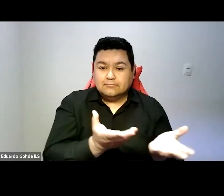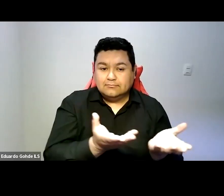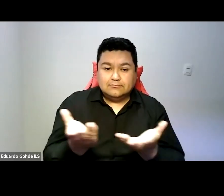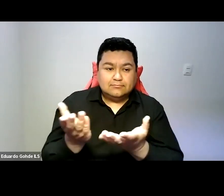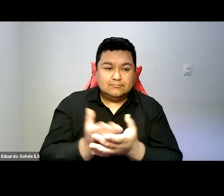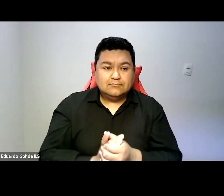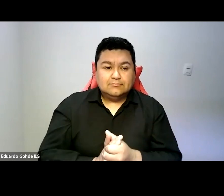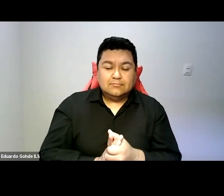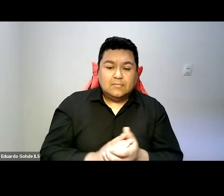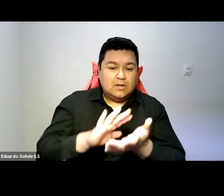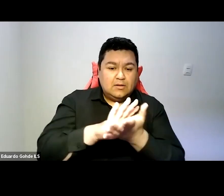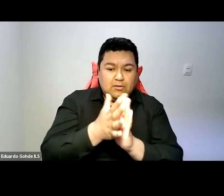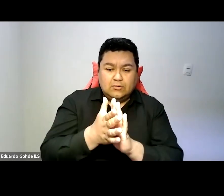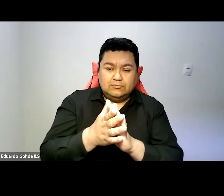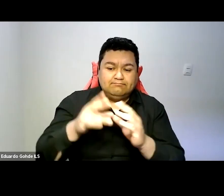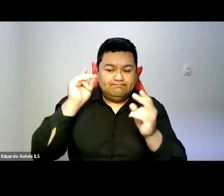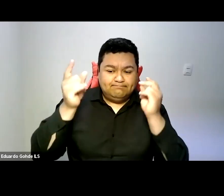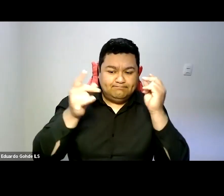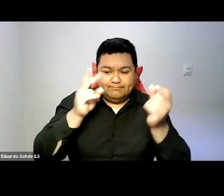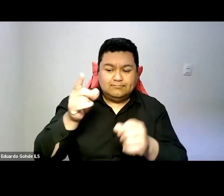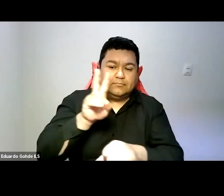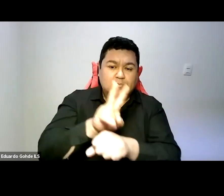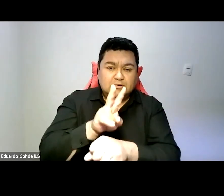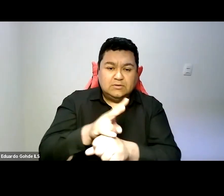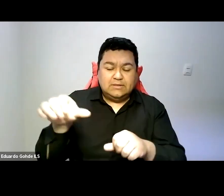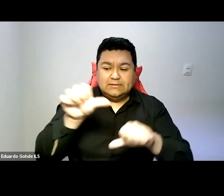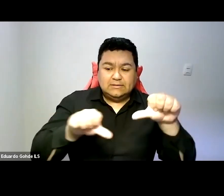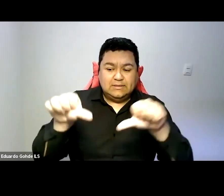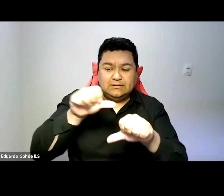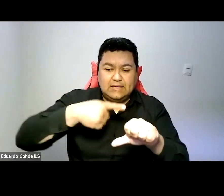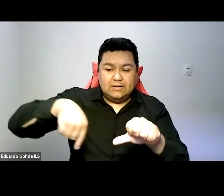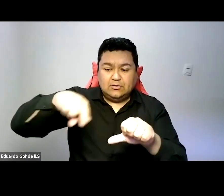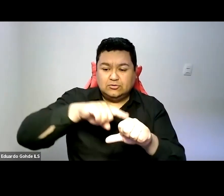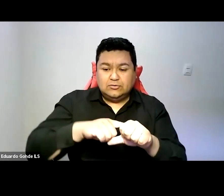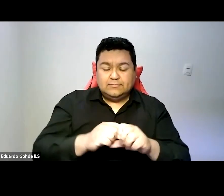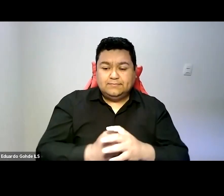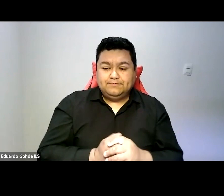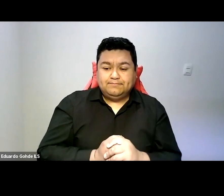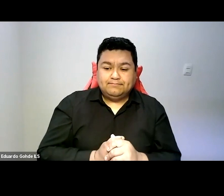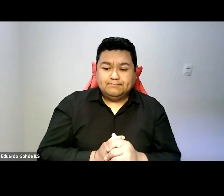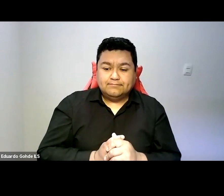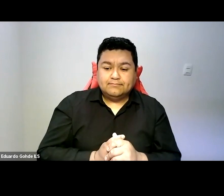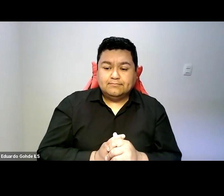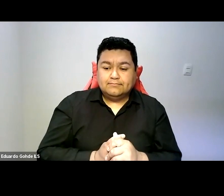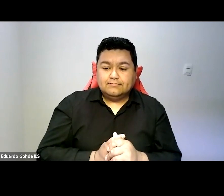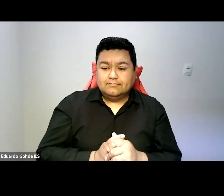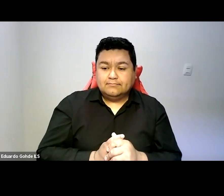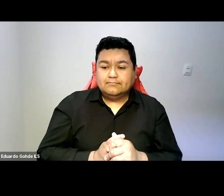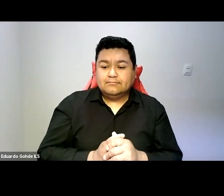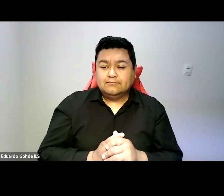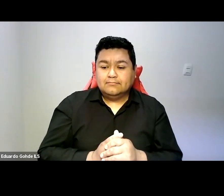esas innovaciones que como profesores de ciencias hemos ido levantando y que caracteriza nuestro